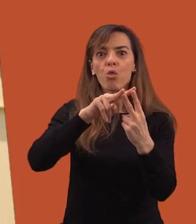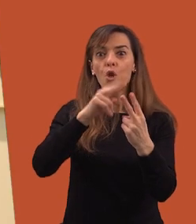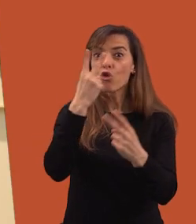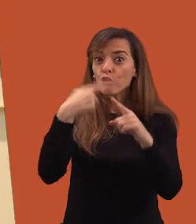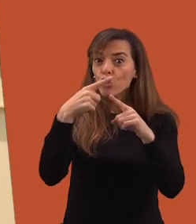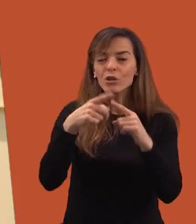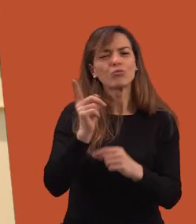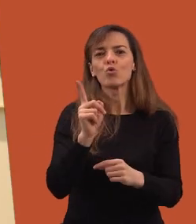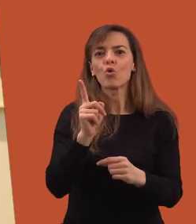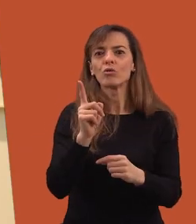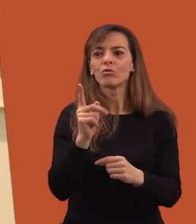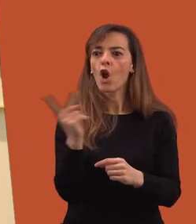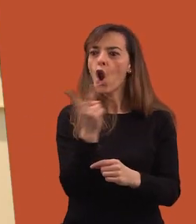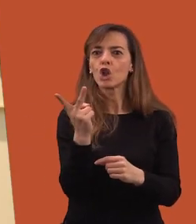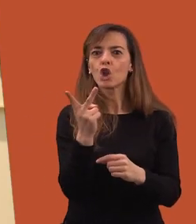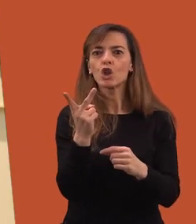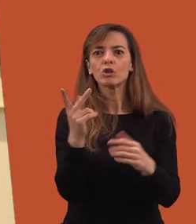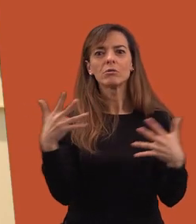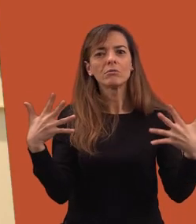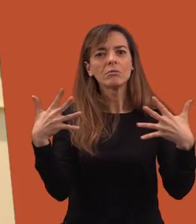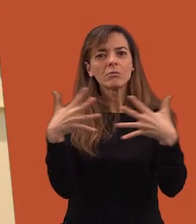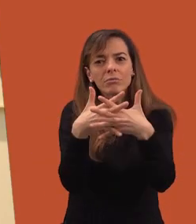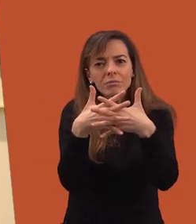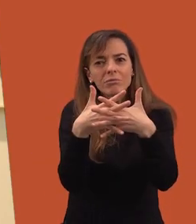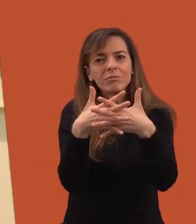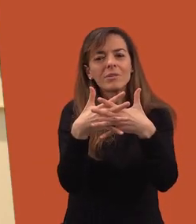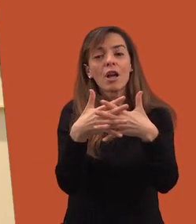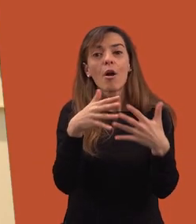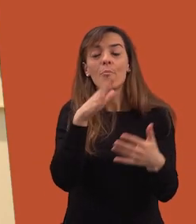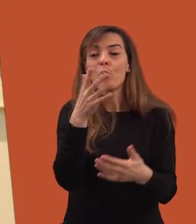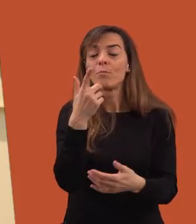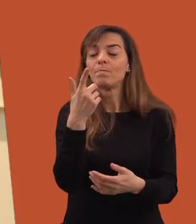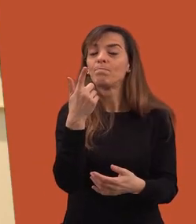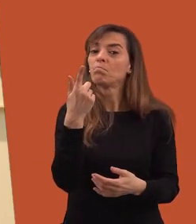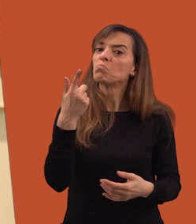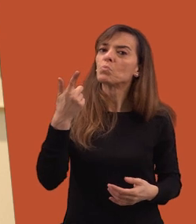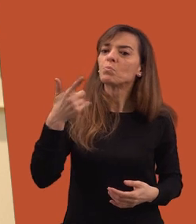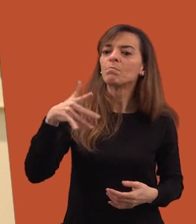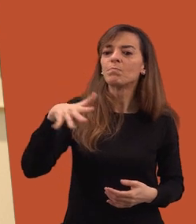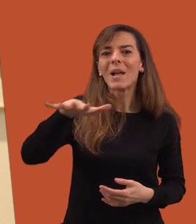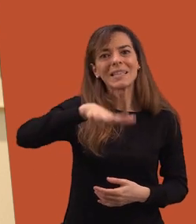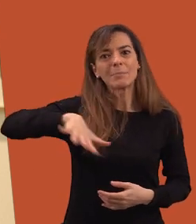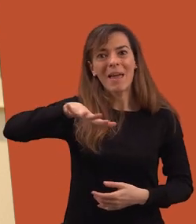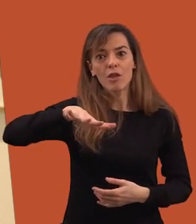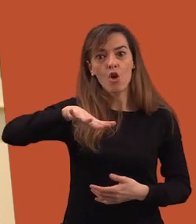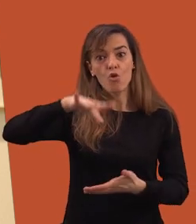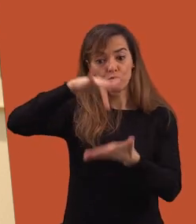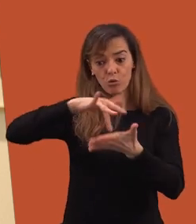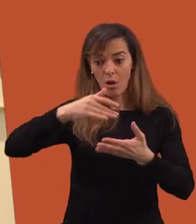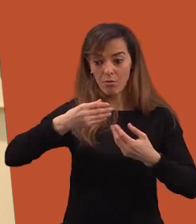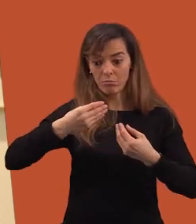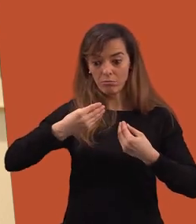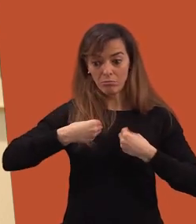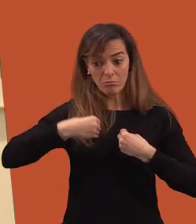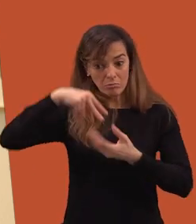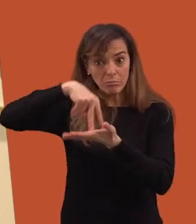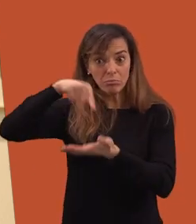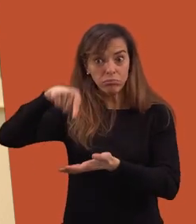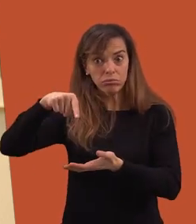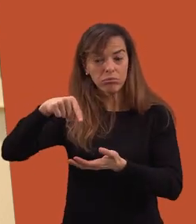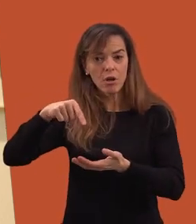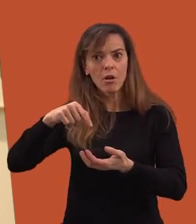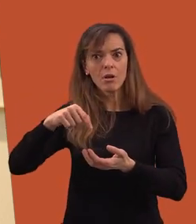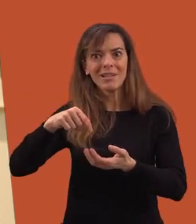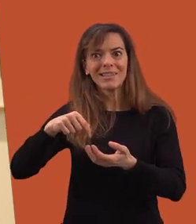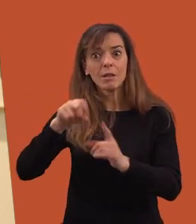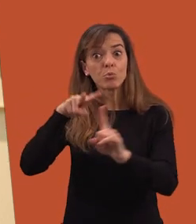no es una dualidad sino que entran en comunicación porque realmente un espacio habitado